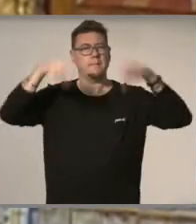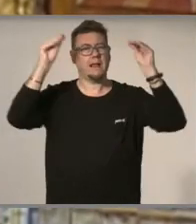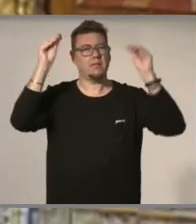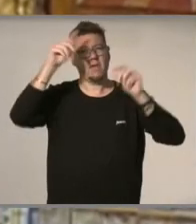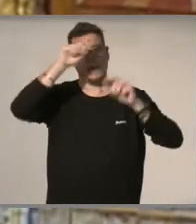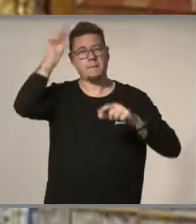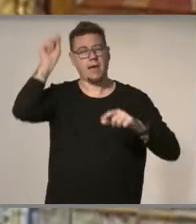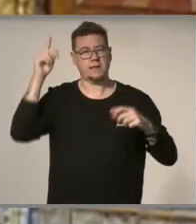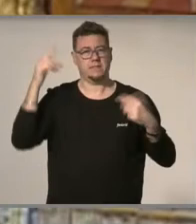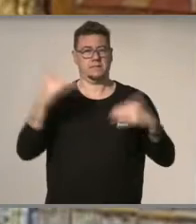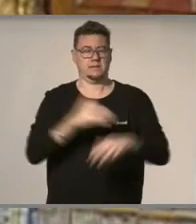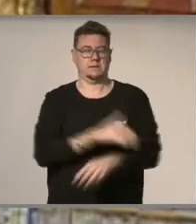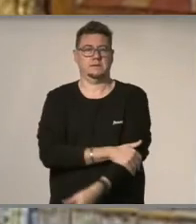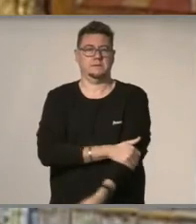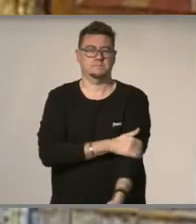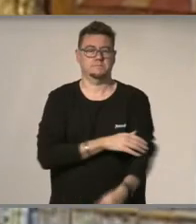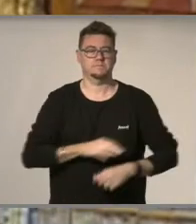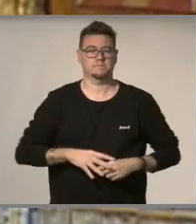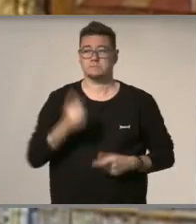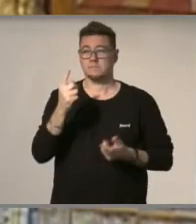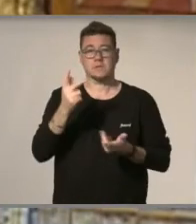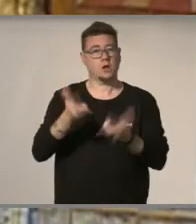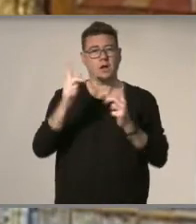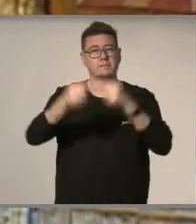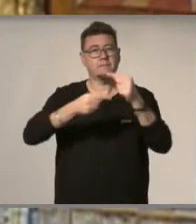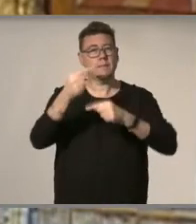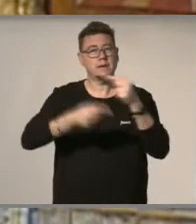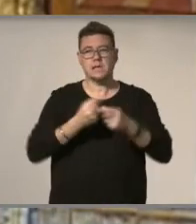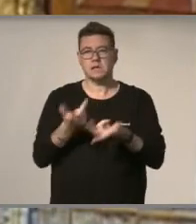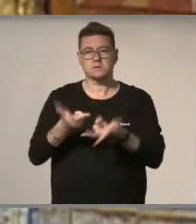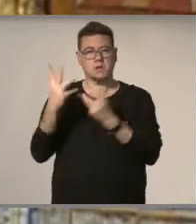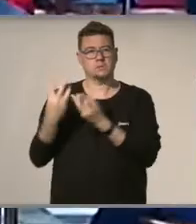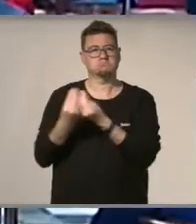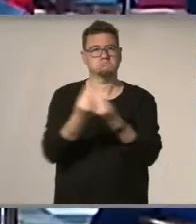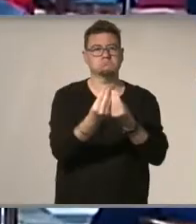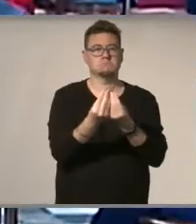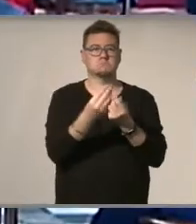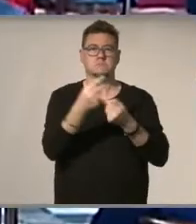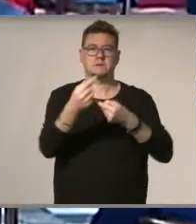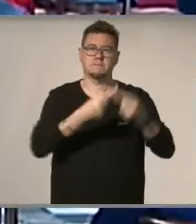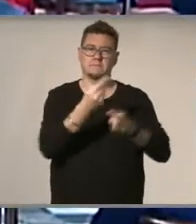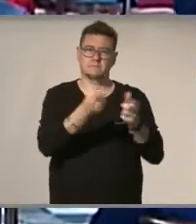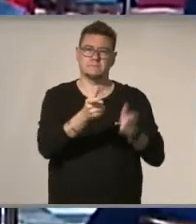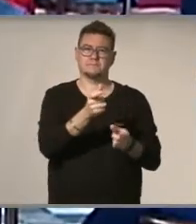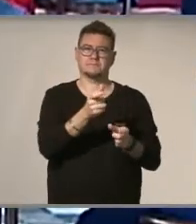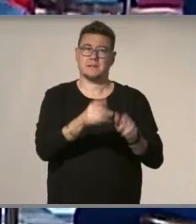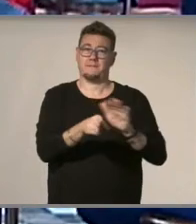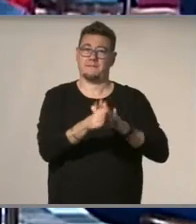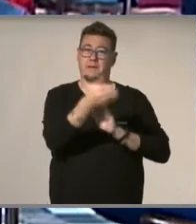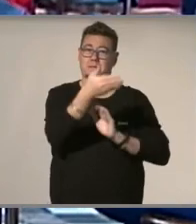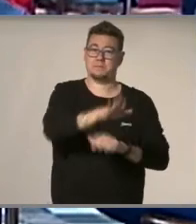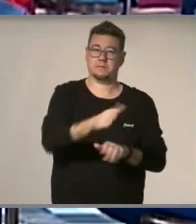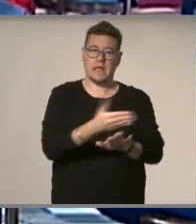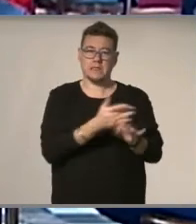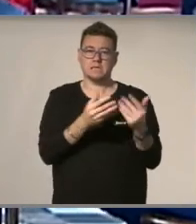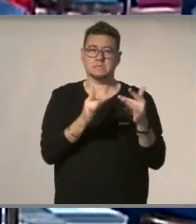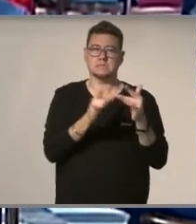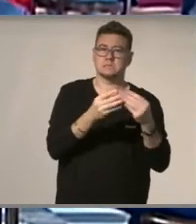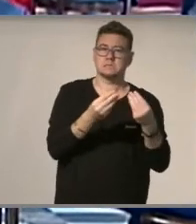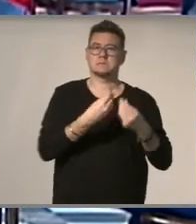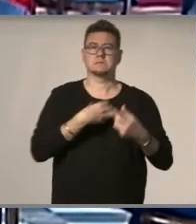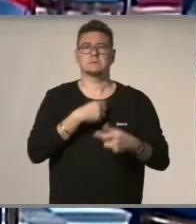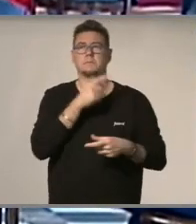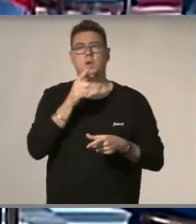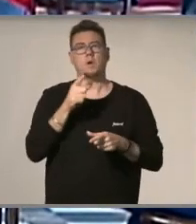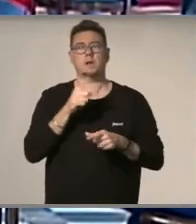Madrid. No les estuvo permitido a las familias acompañar a sus seres queridos en el final de sus vidas, pero tuvieron el